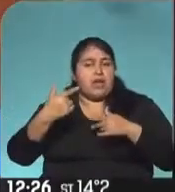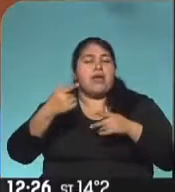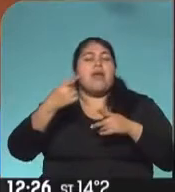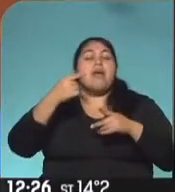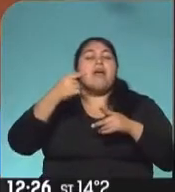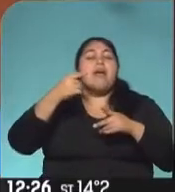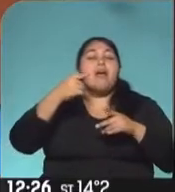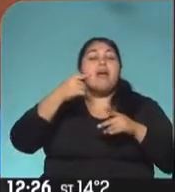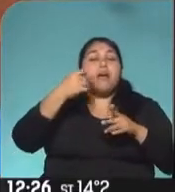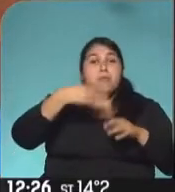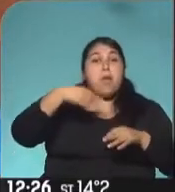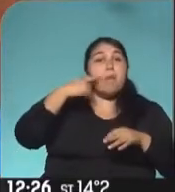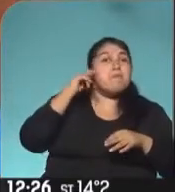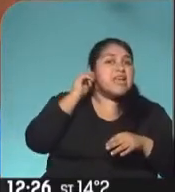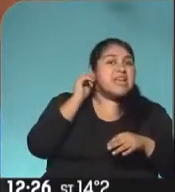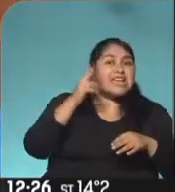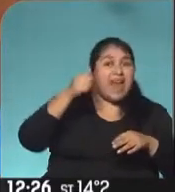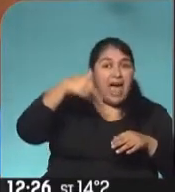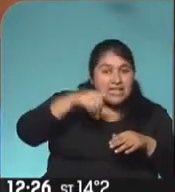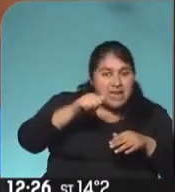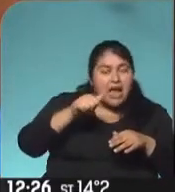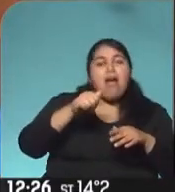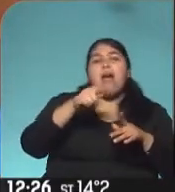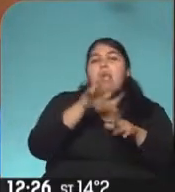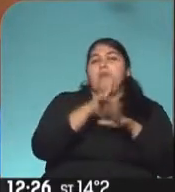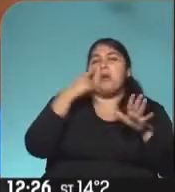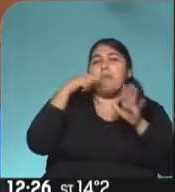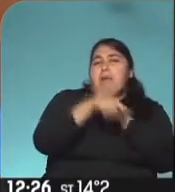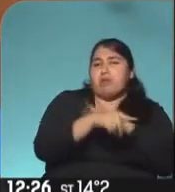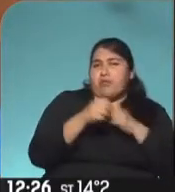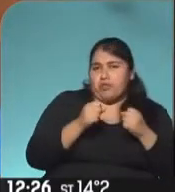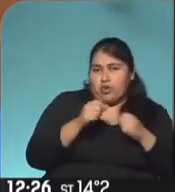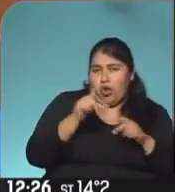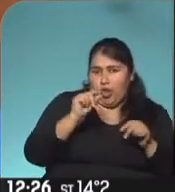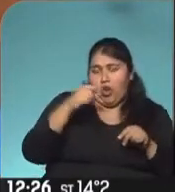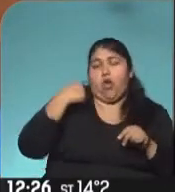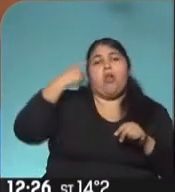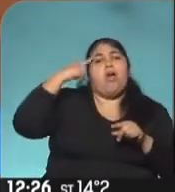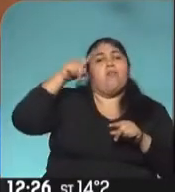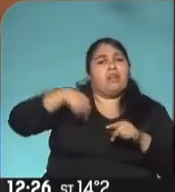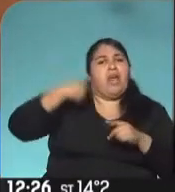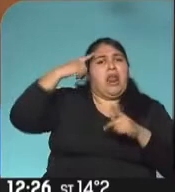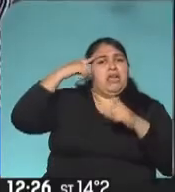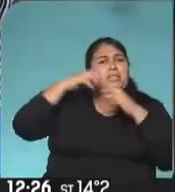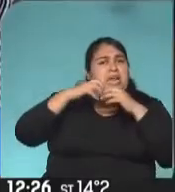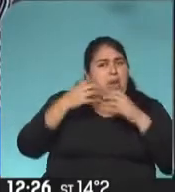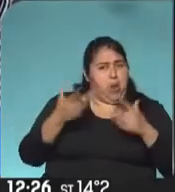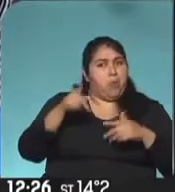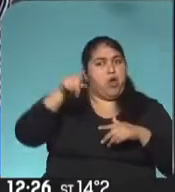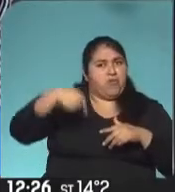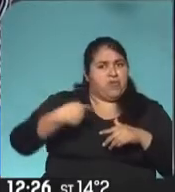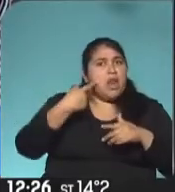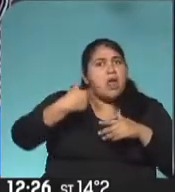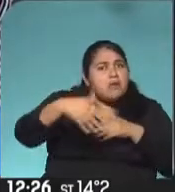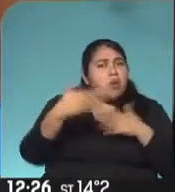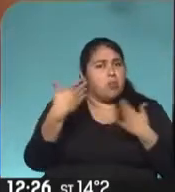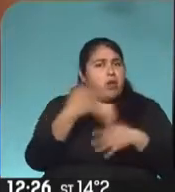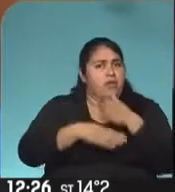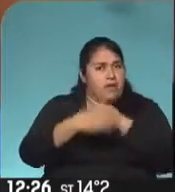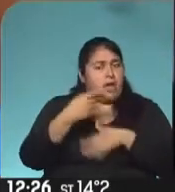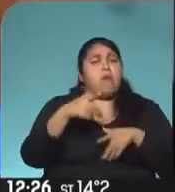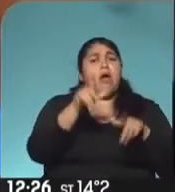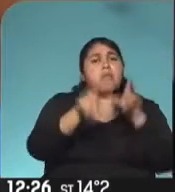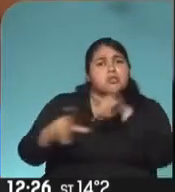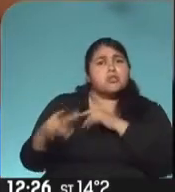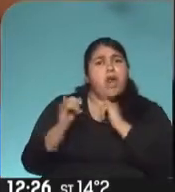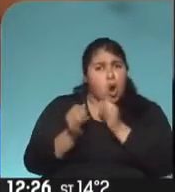la novedad es un problema del cerebro es una enfermedad neurológica que produce una gran discapacidad en la gente joven que